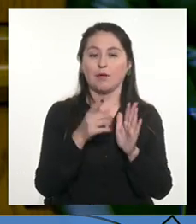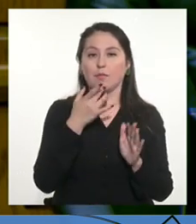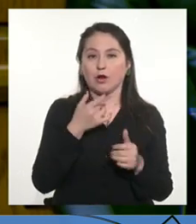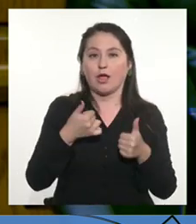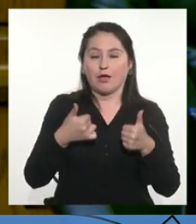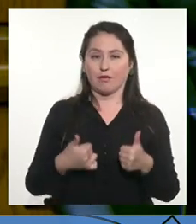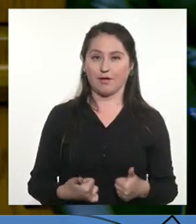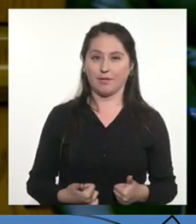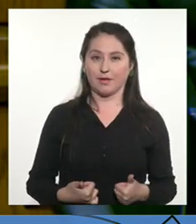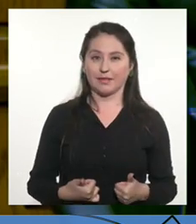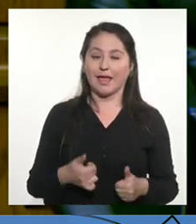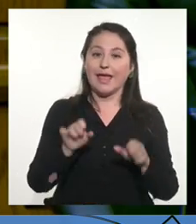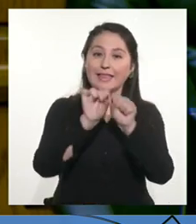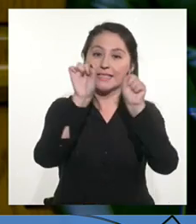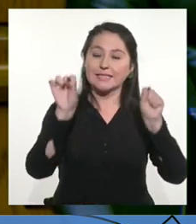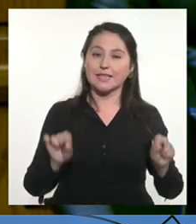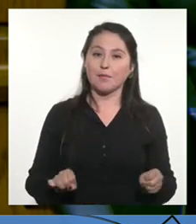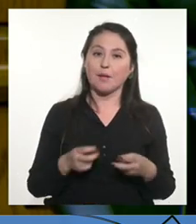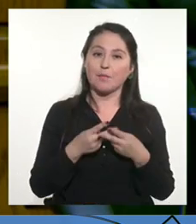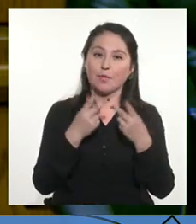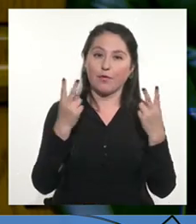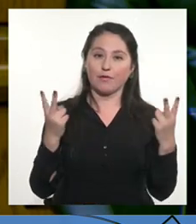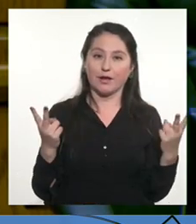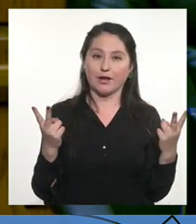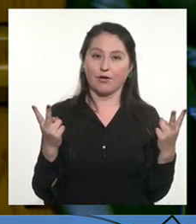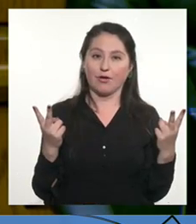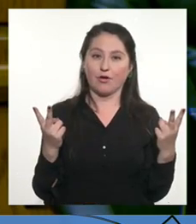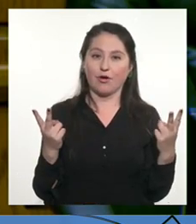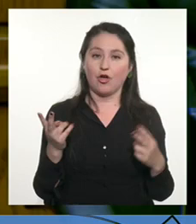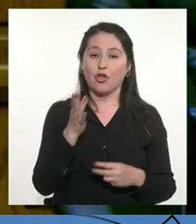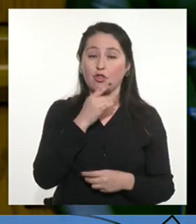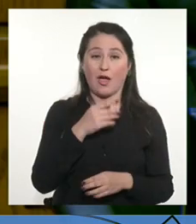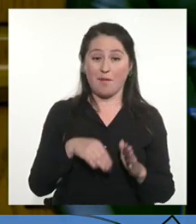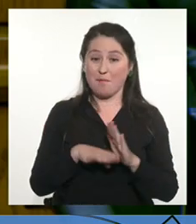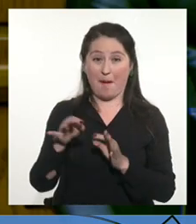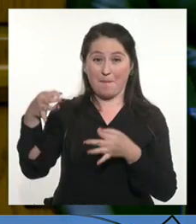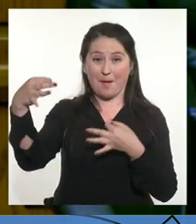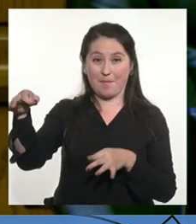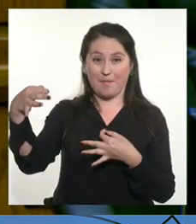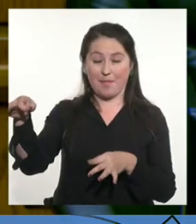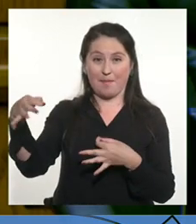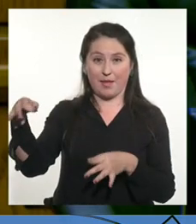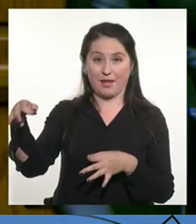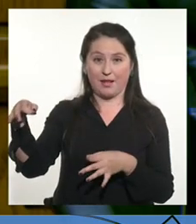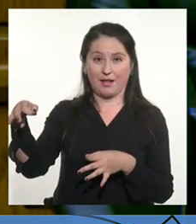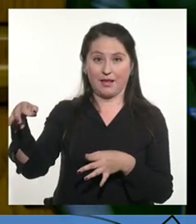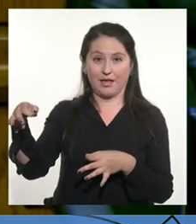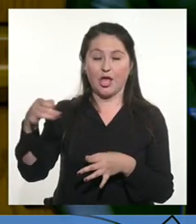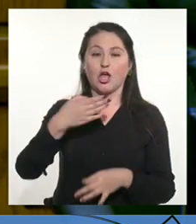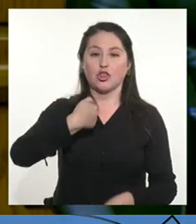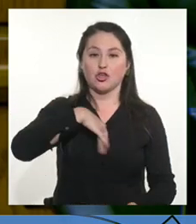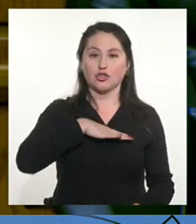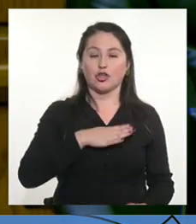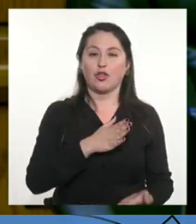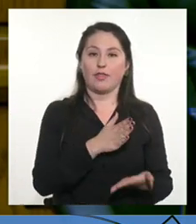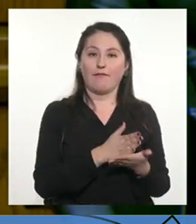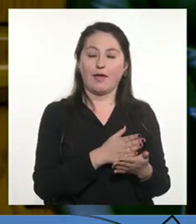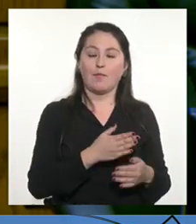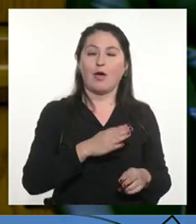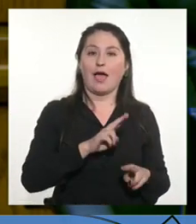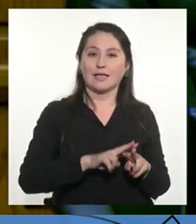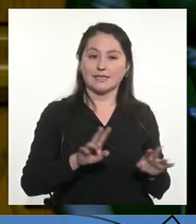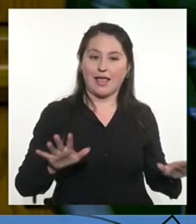en el sistema público no hayan más papeles obviamente nosotros tenemos que hacer todos los esfuerzos